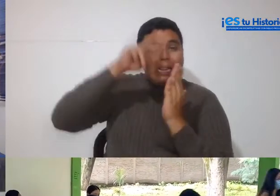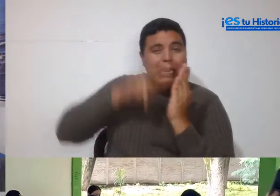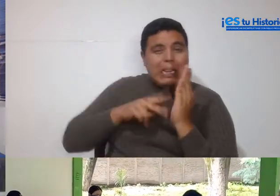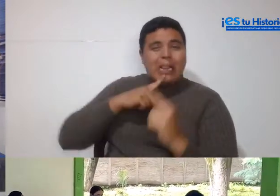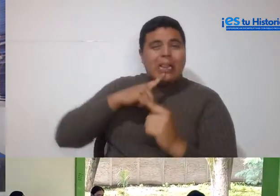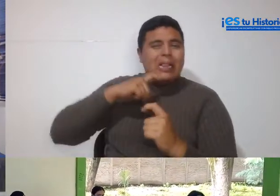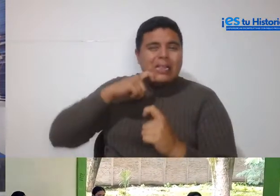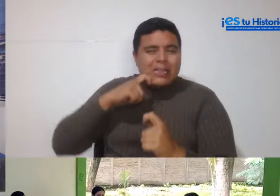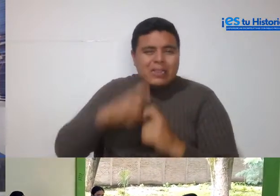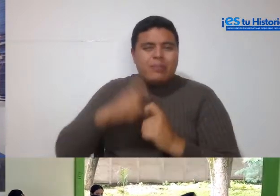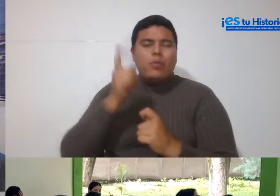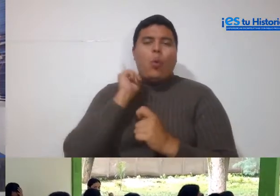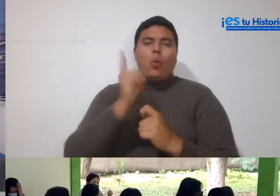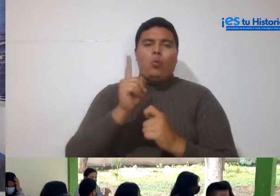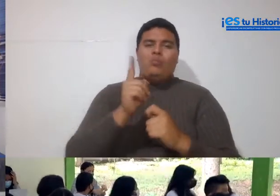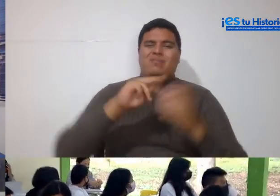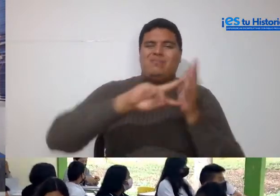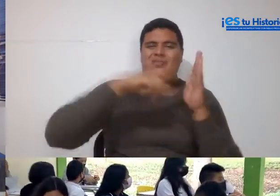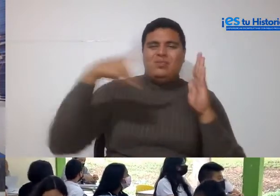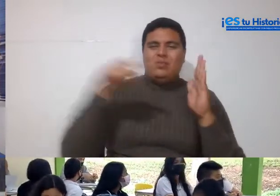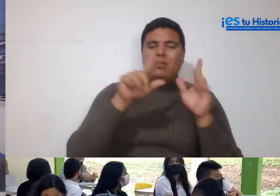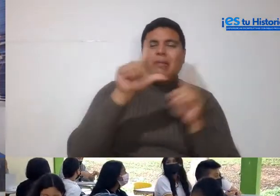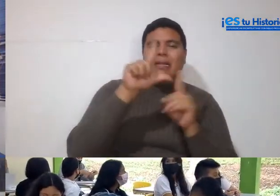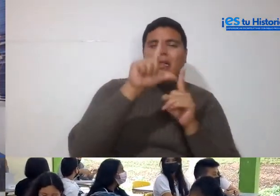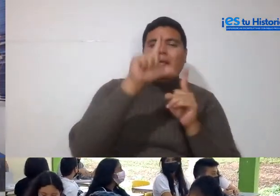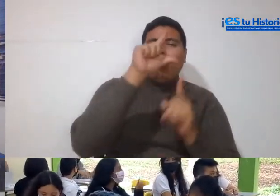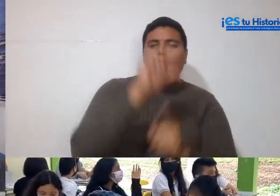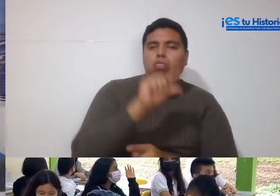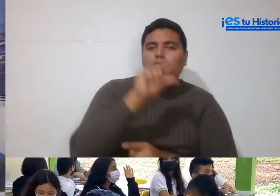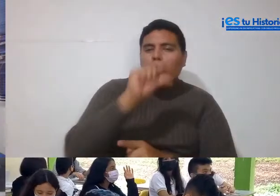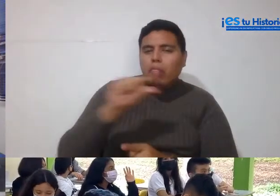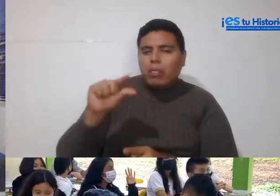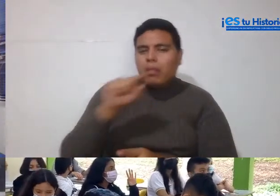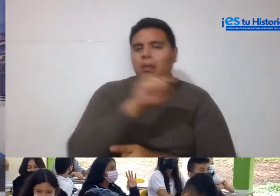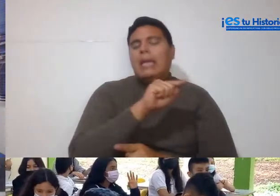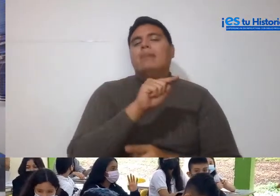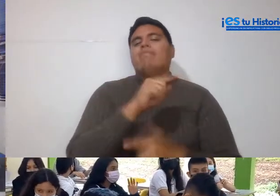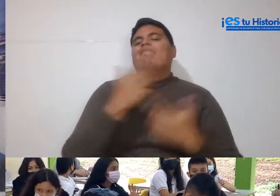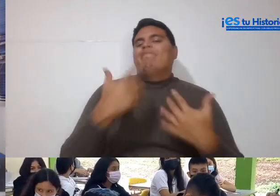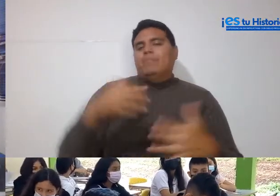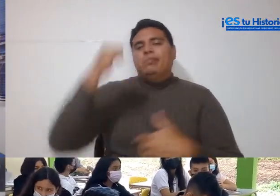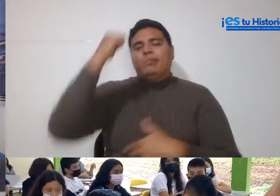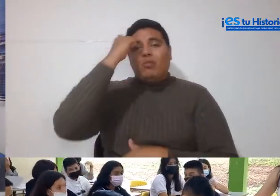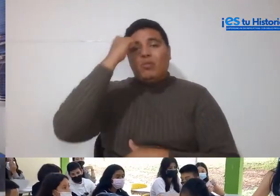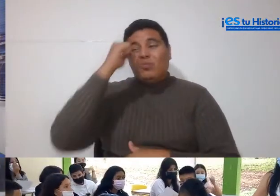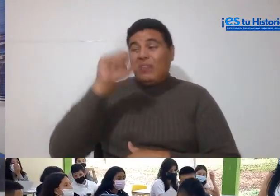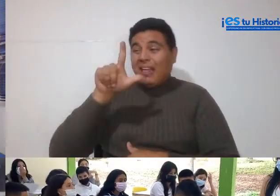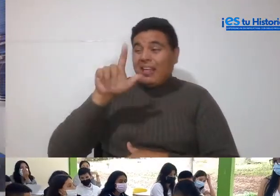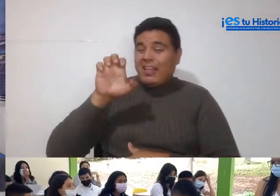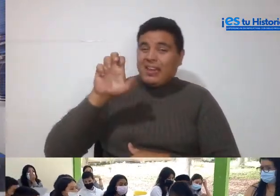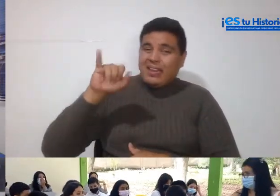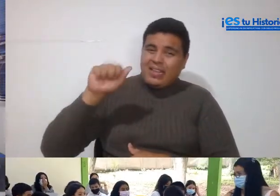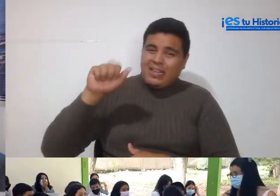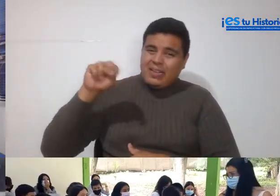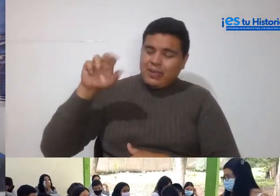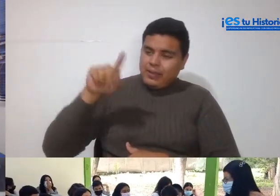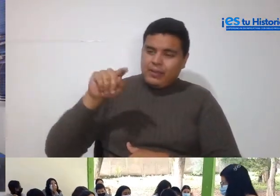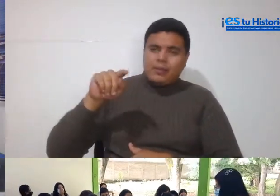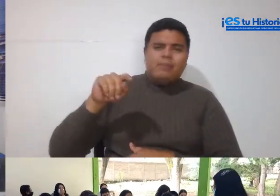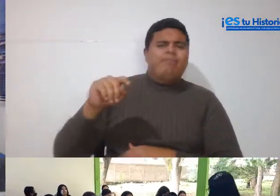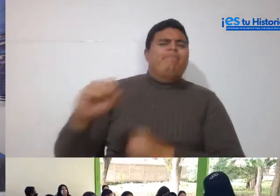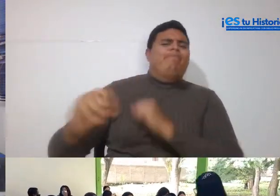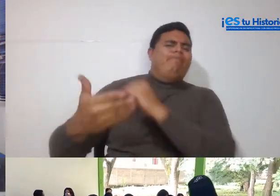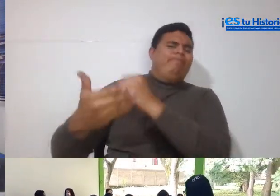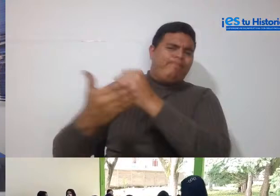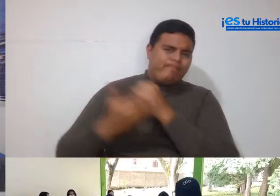Entonces la profesora Eliana, ella me ayuda mucho porque ella me da unas guías con letra más